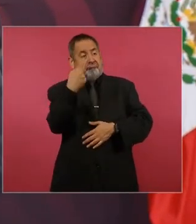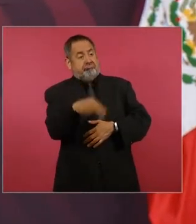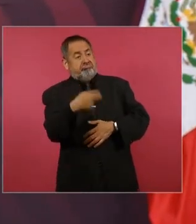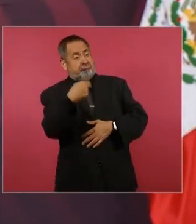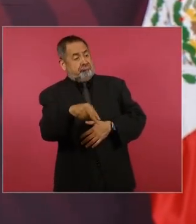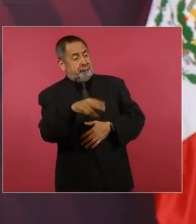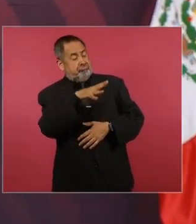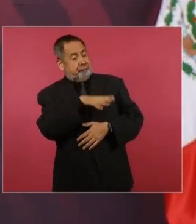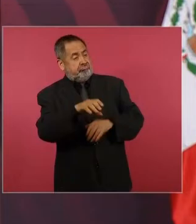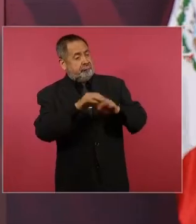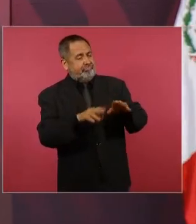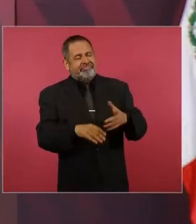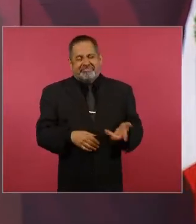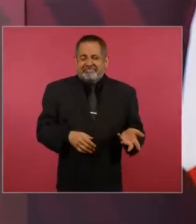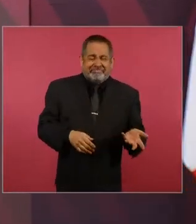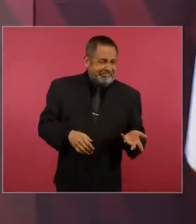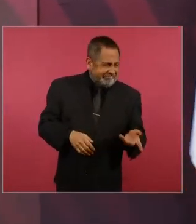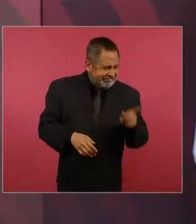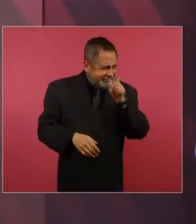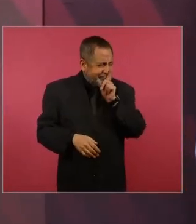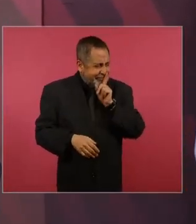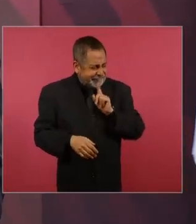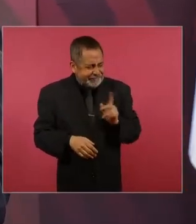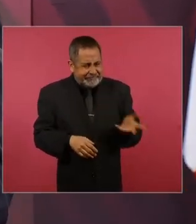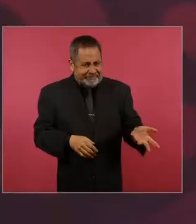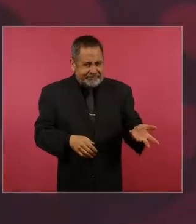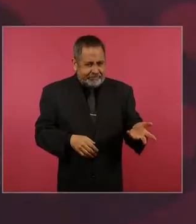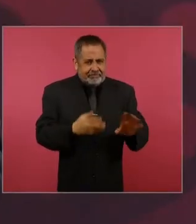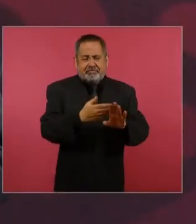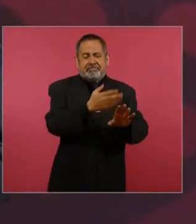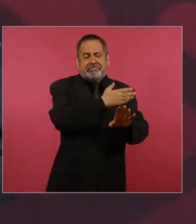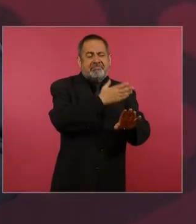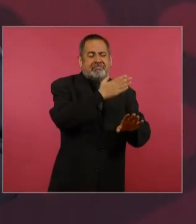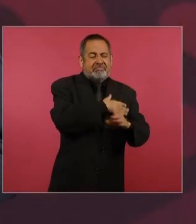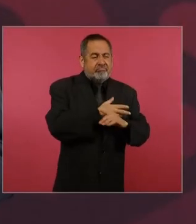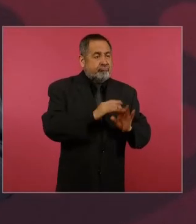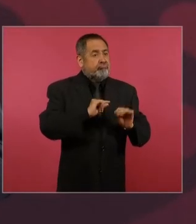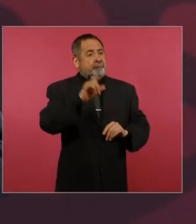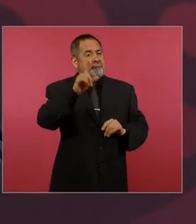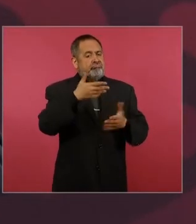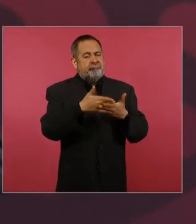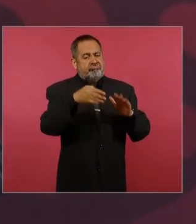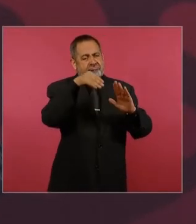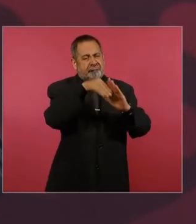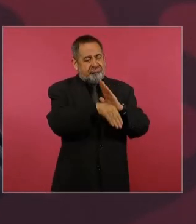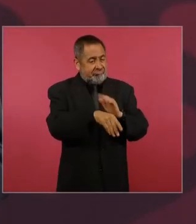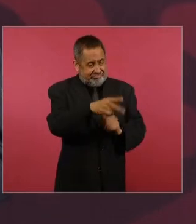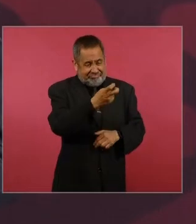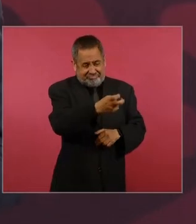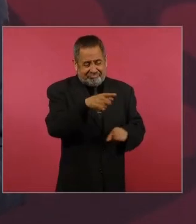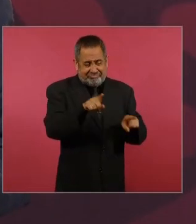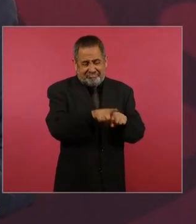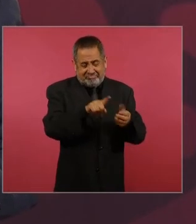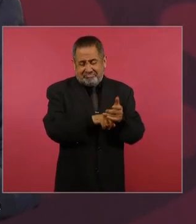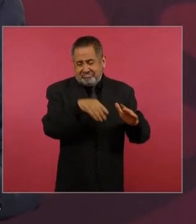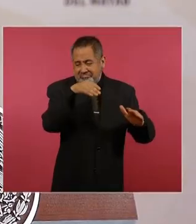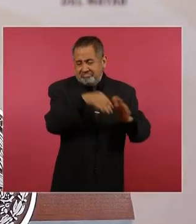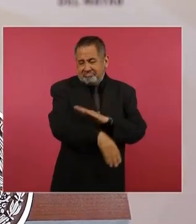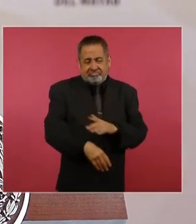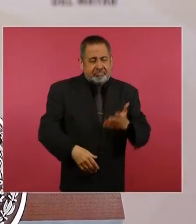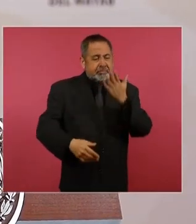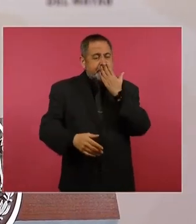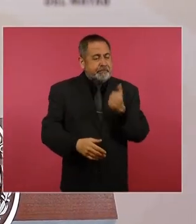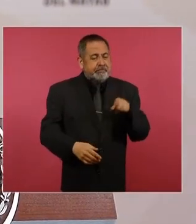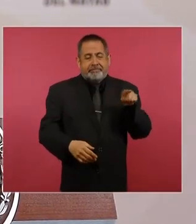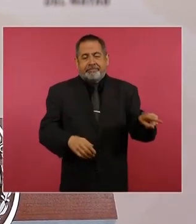que estén, o que estaban, porque ya han venido perdiendo, precisamente por falta